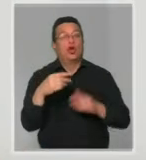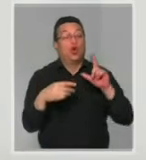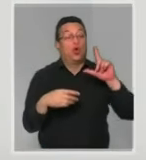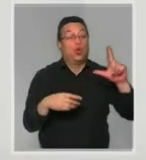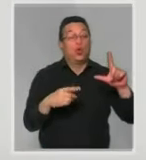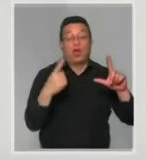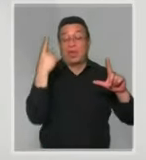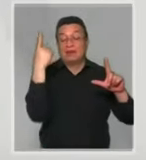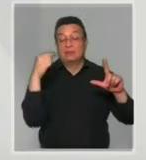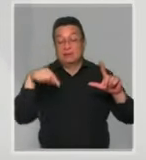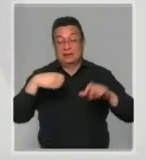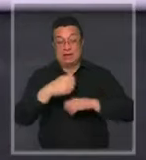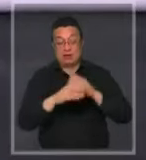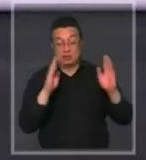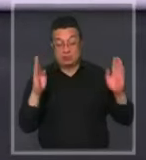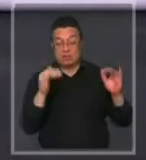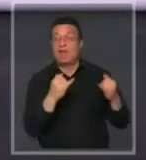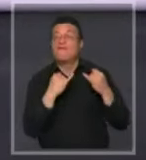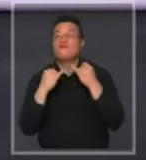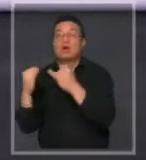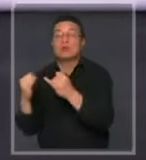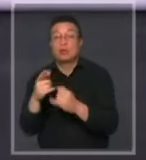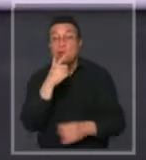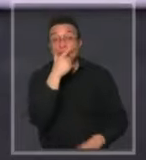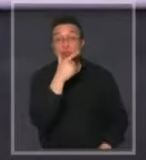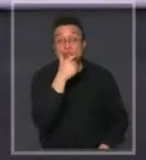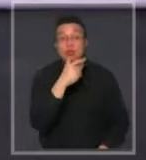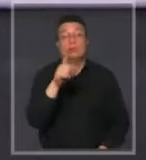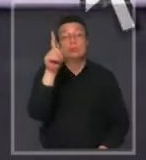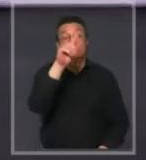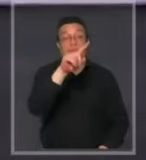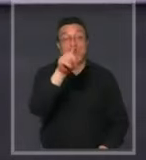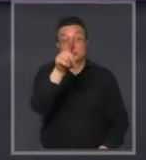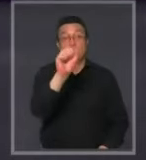de este año. Si aún tiene dudas, puede ingresar a